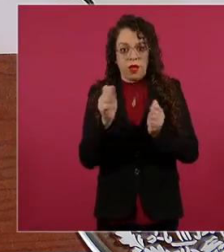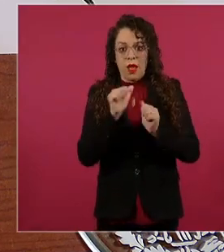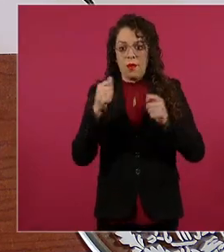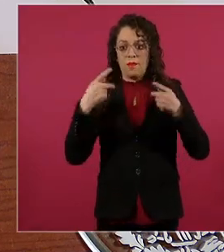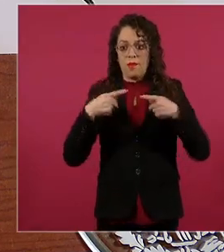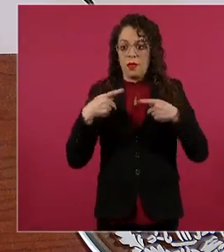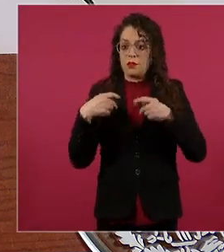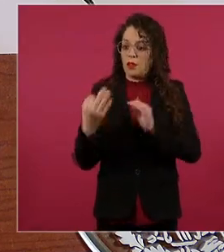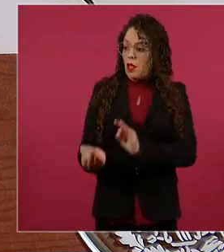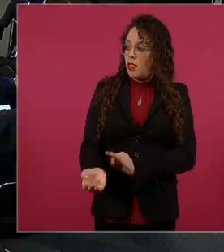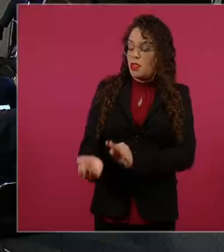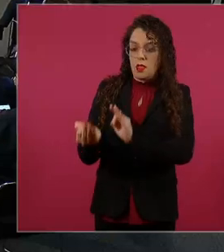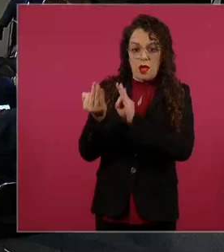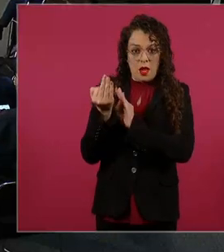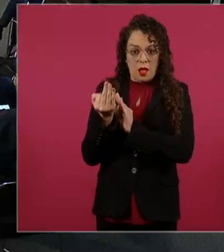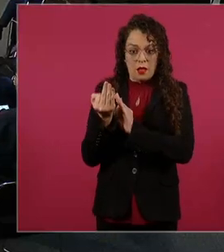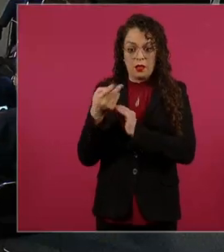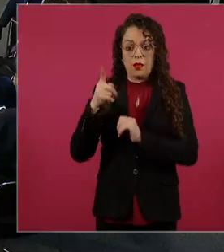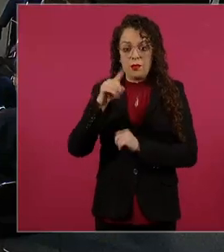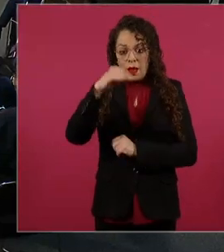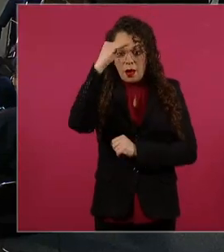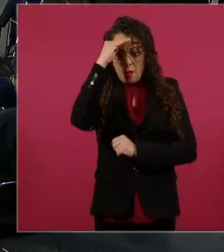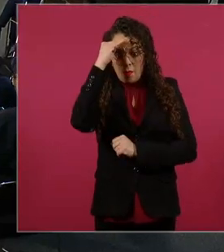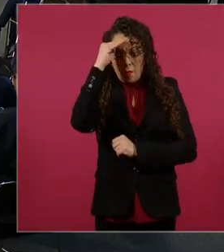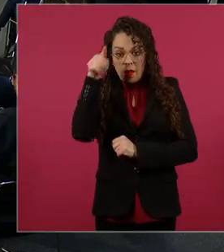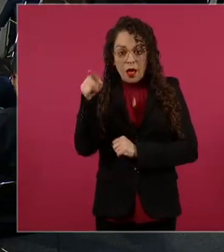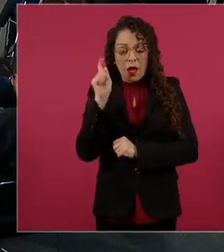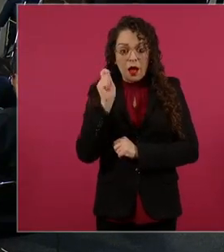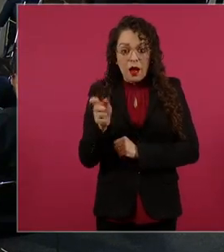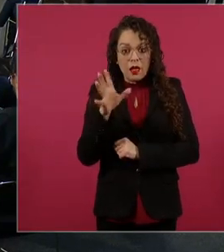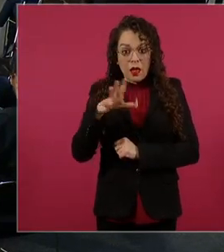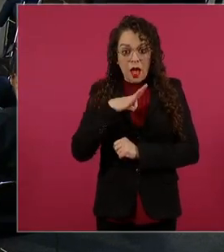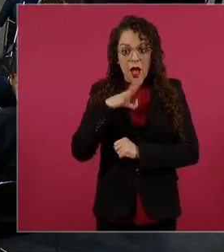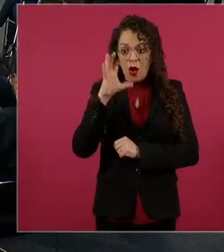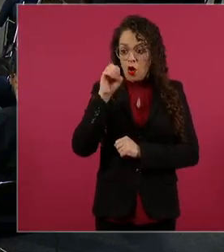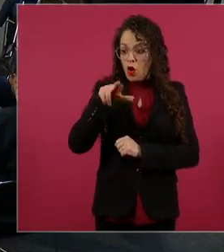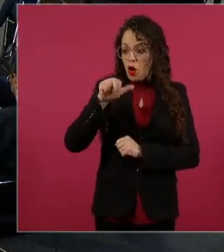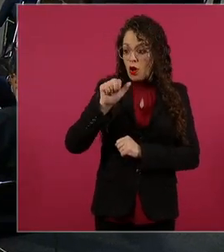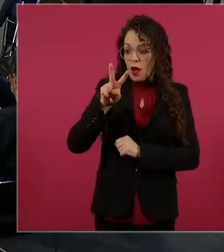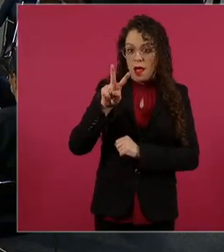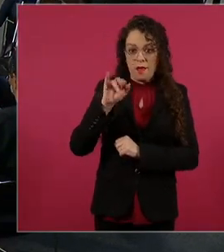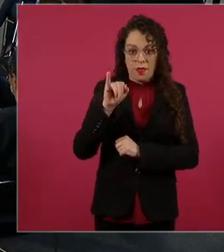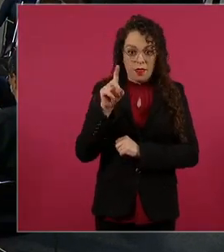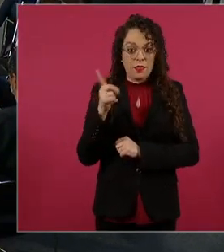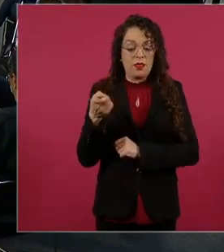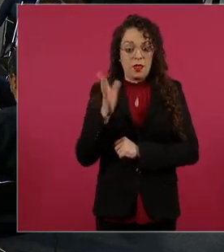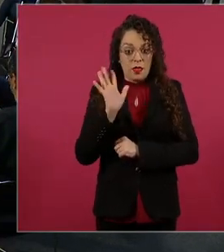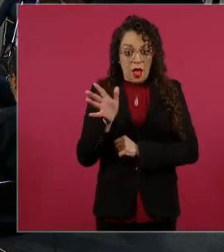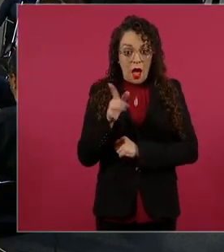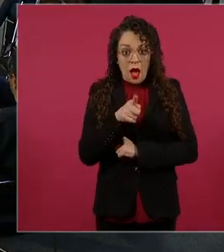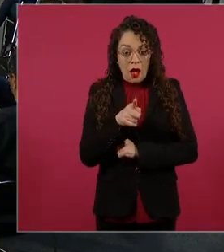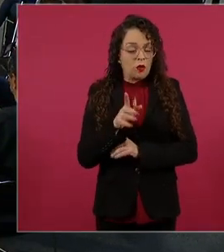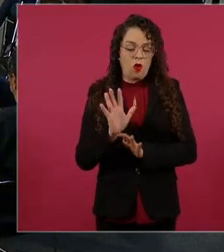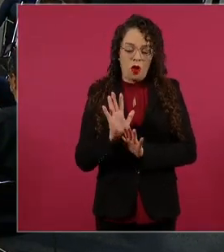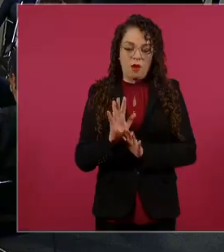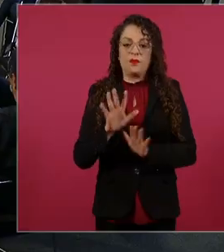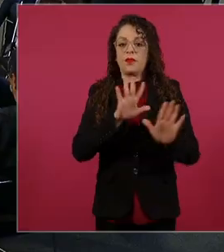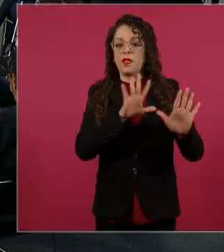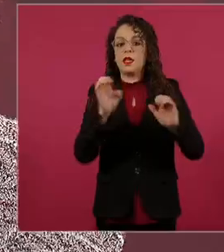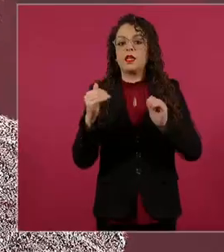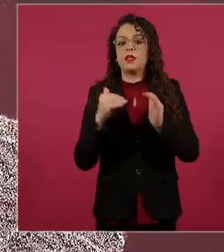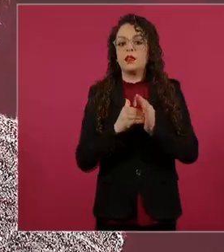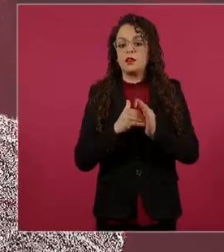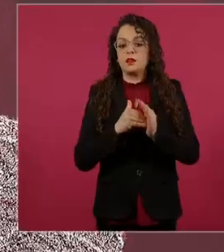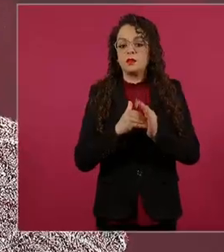Esto no quiere decir que todo lo que ya tiene Infonavit en proceso va a continuar, pero de manera particular, 500 mil